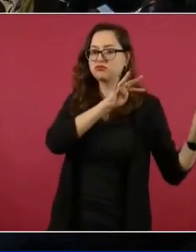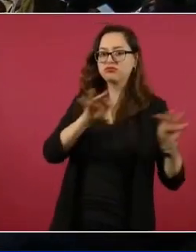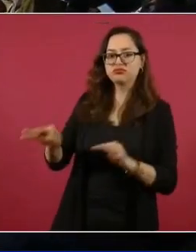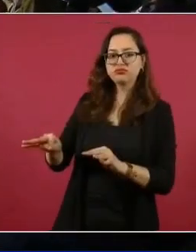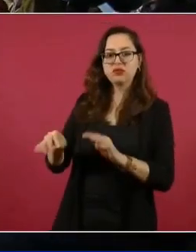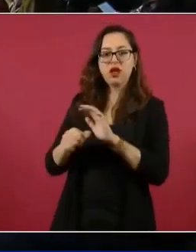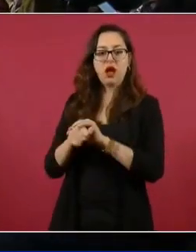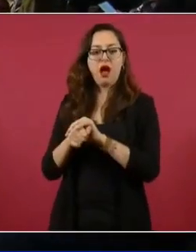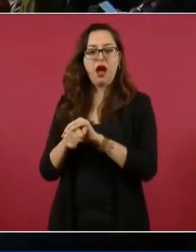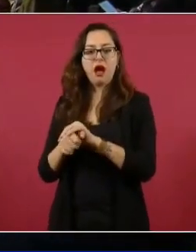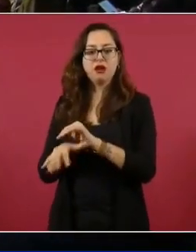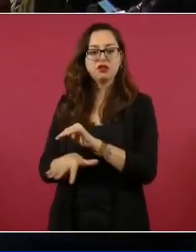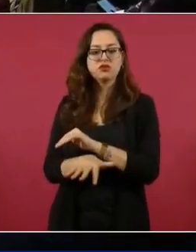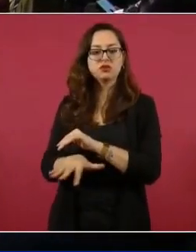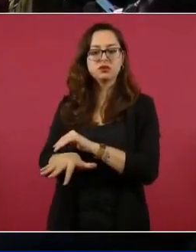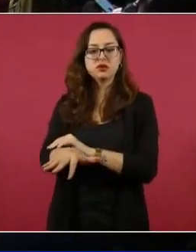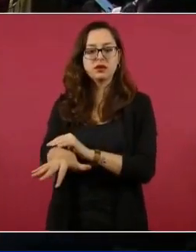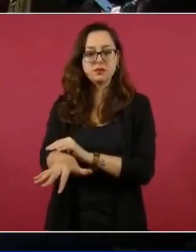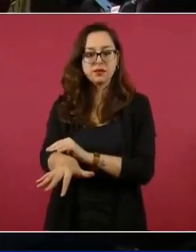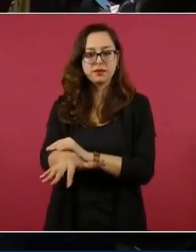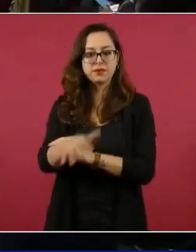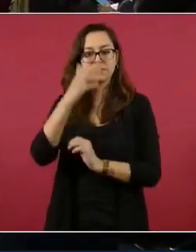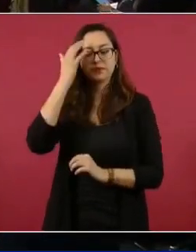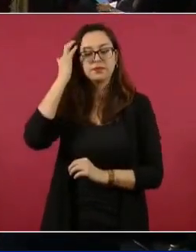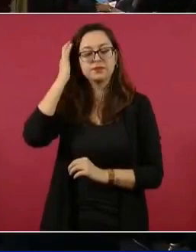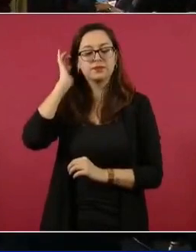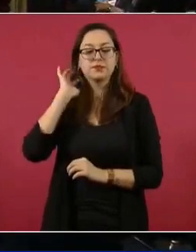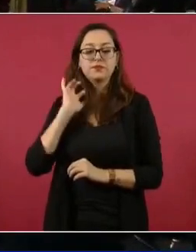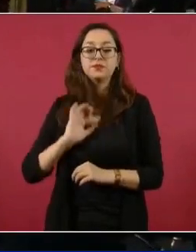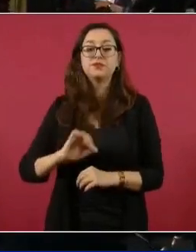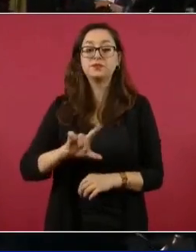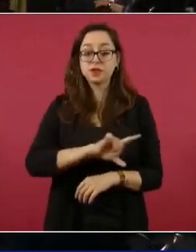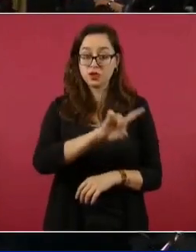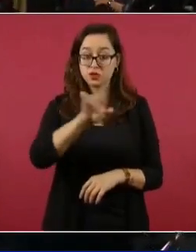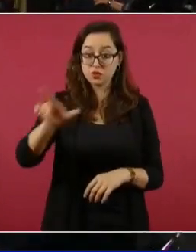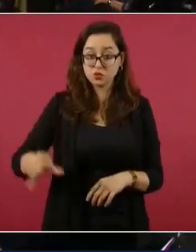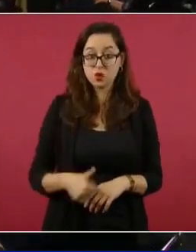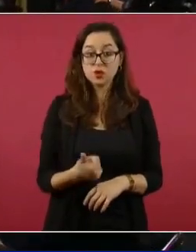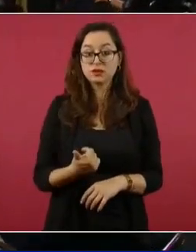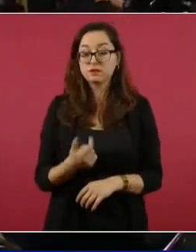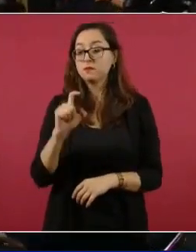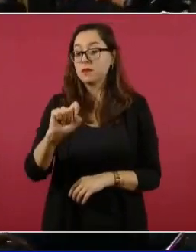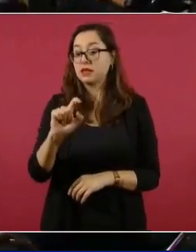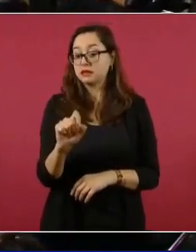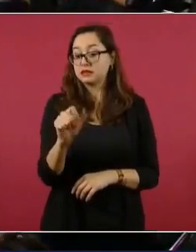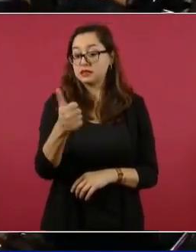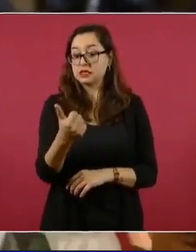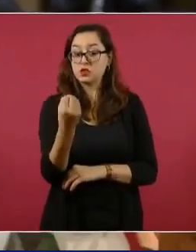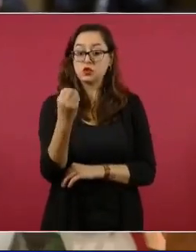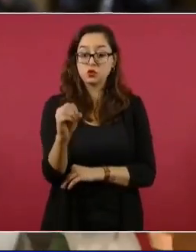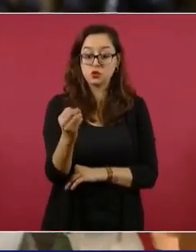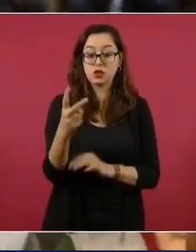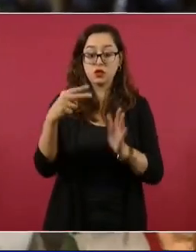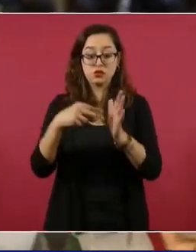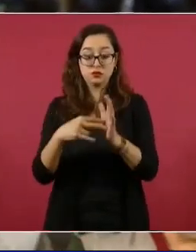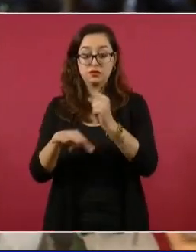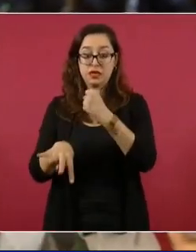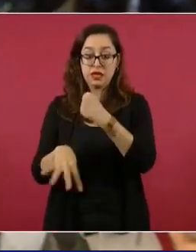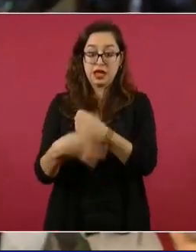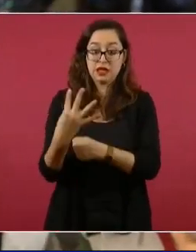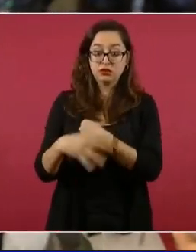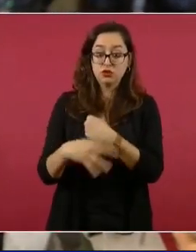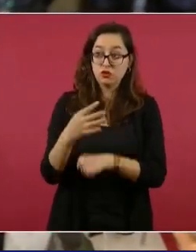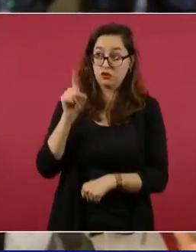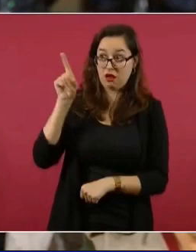le denominó. A un mes de los acontecimientos, el 26 de octubre del 2014, aquí afuera, en